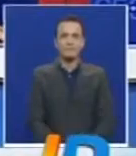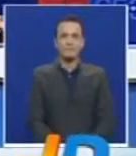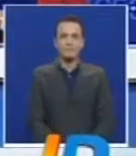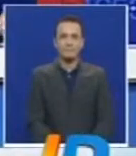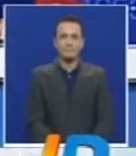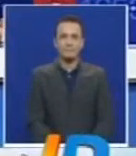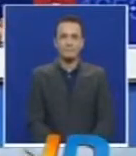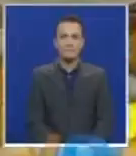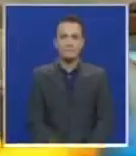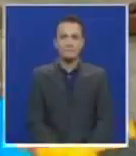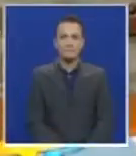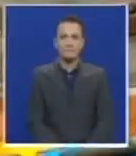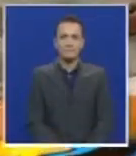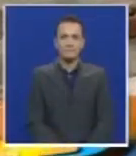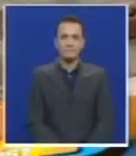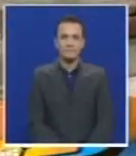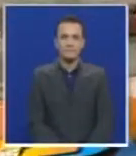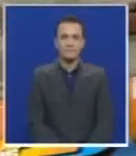nuestros titulares.